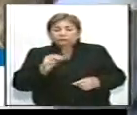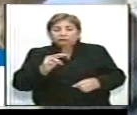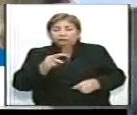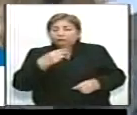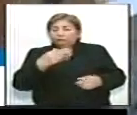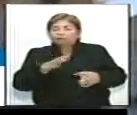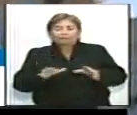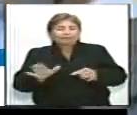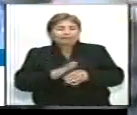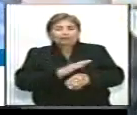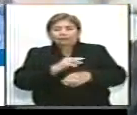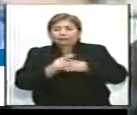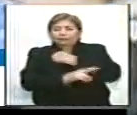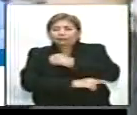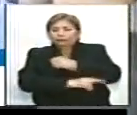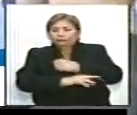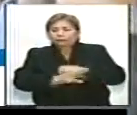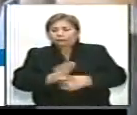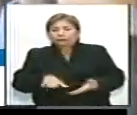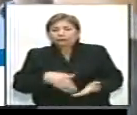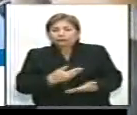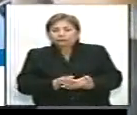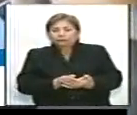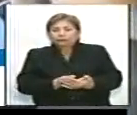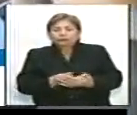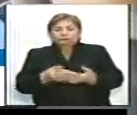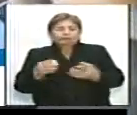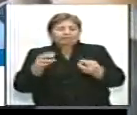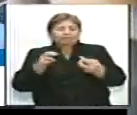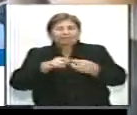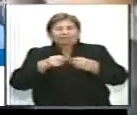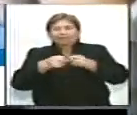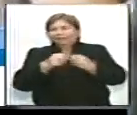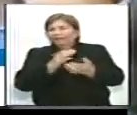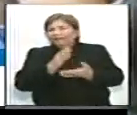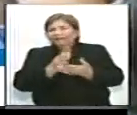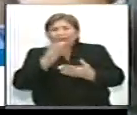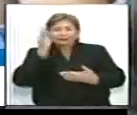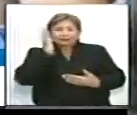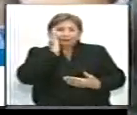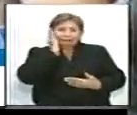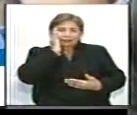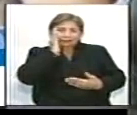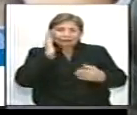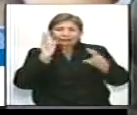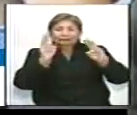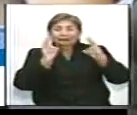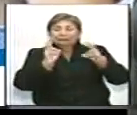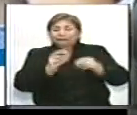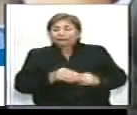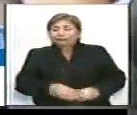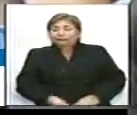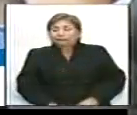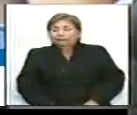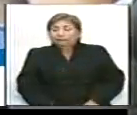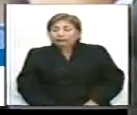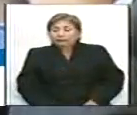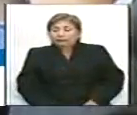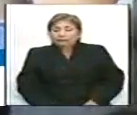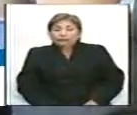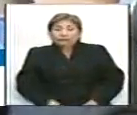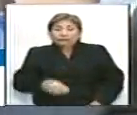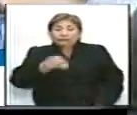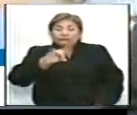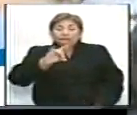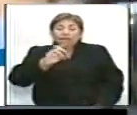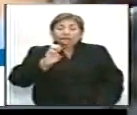a nivel nacional todos los demás conflictos. Por ejemplo, sabemos también el tema de en Puerto Inca,